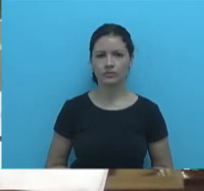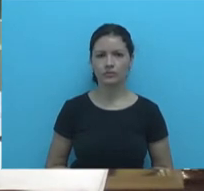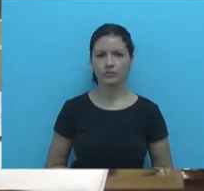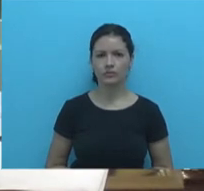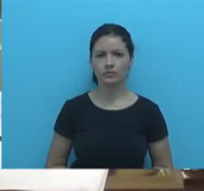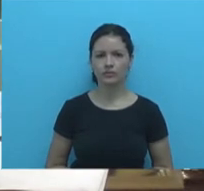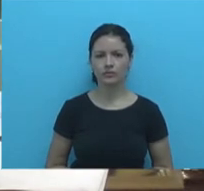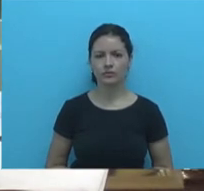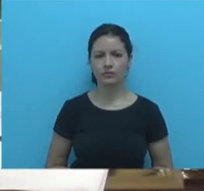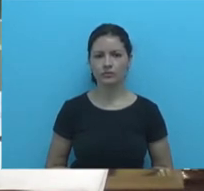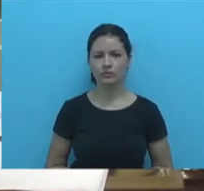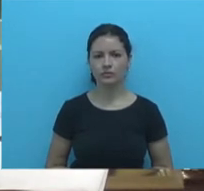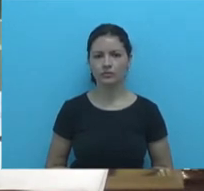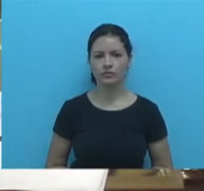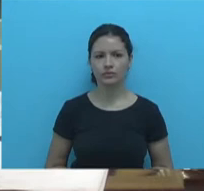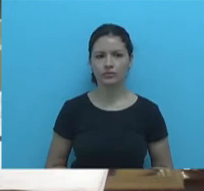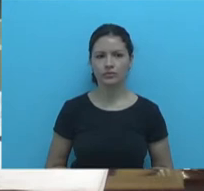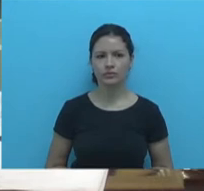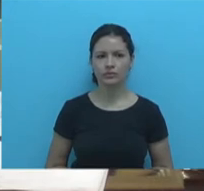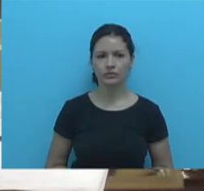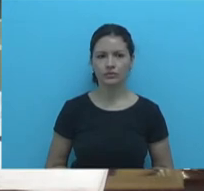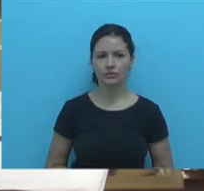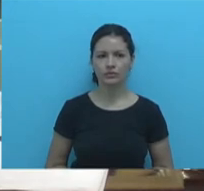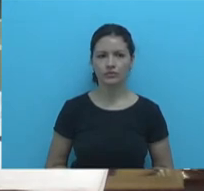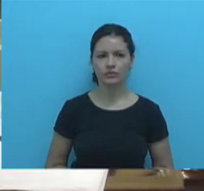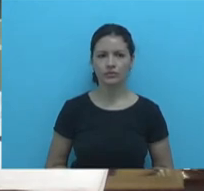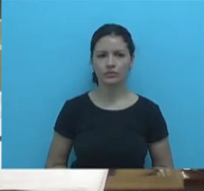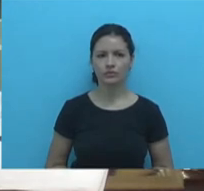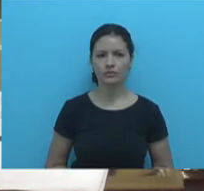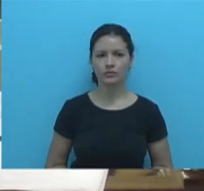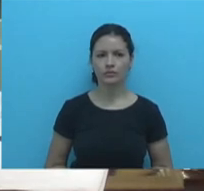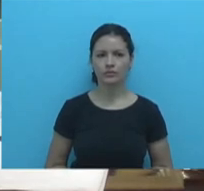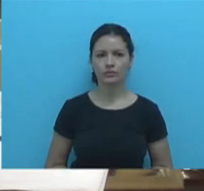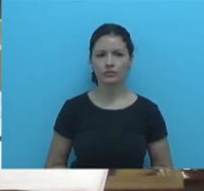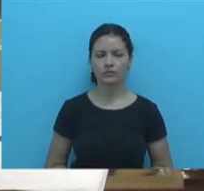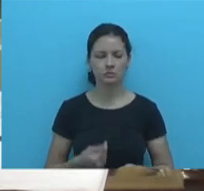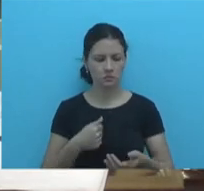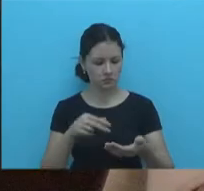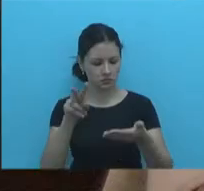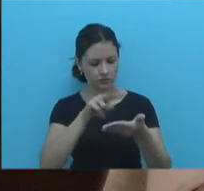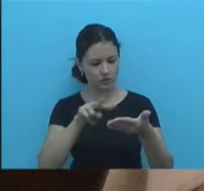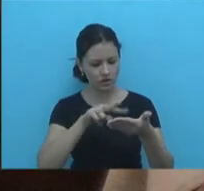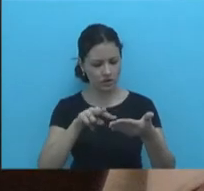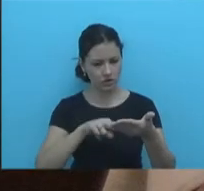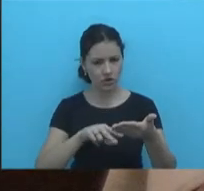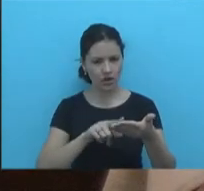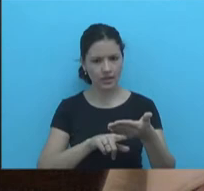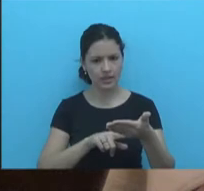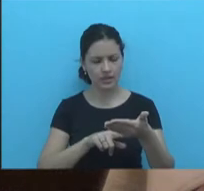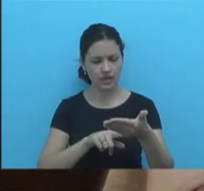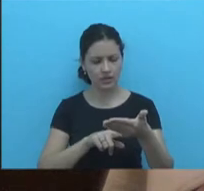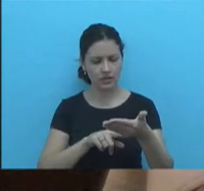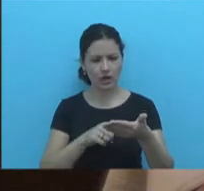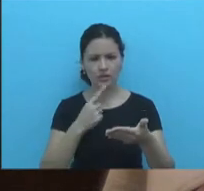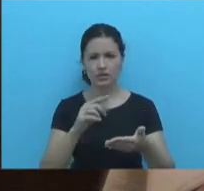Tiene la palabra la diputada. Sí, señor presidente. Lo que estuve leyendo acá es que dice que solamente